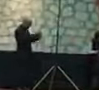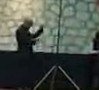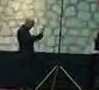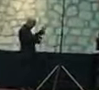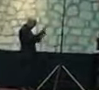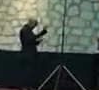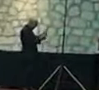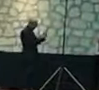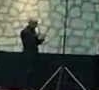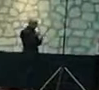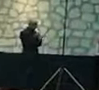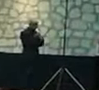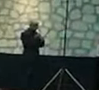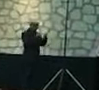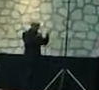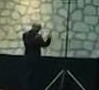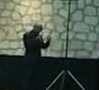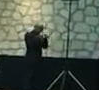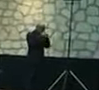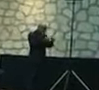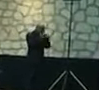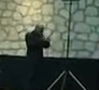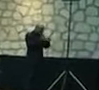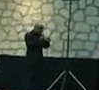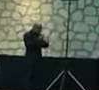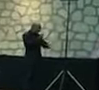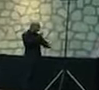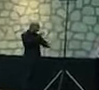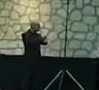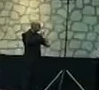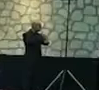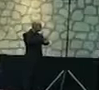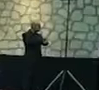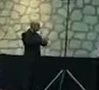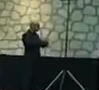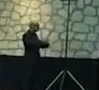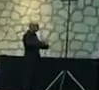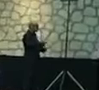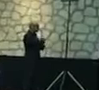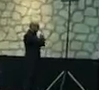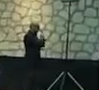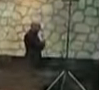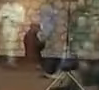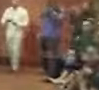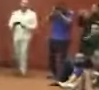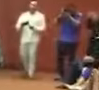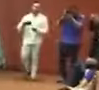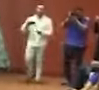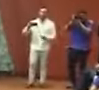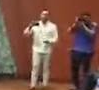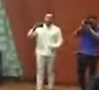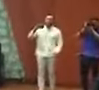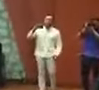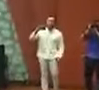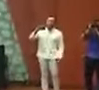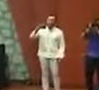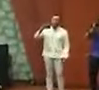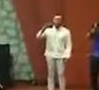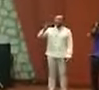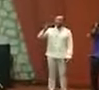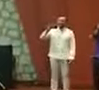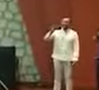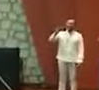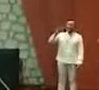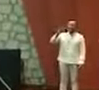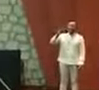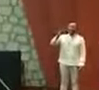Medina Domínguez en la categoría Mujer Activista, al haber realizado trabajos en pro de la reconstrucción del tejido social en Apatzingán, así como la